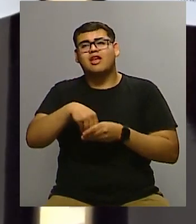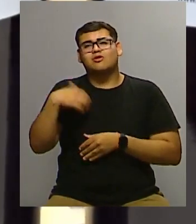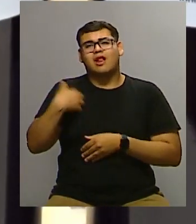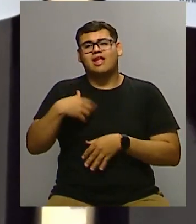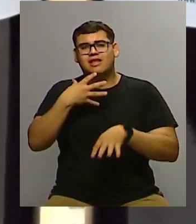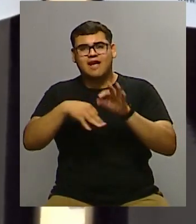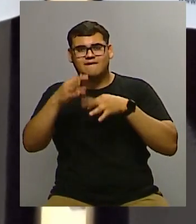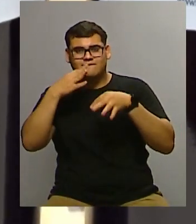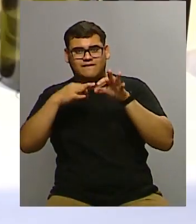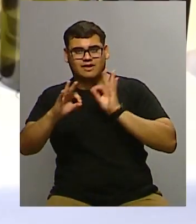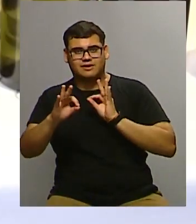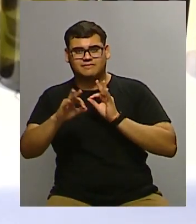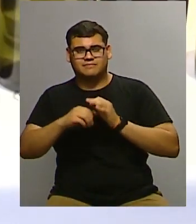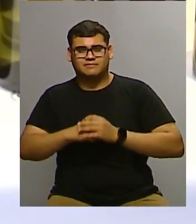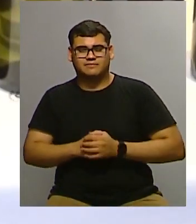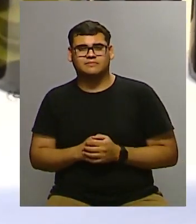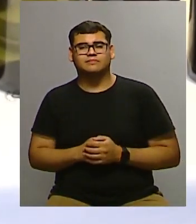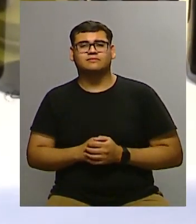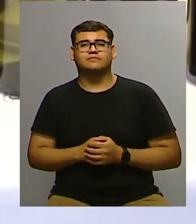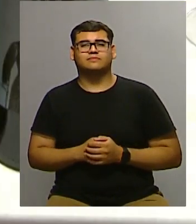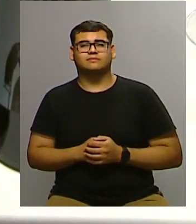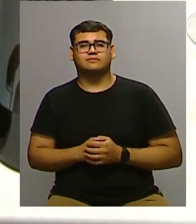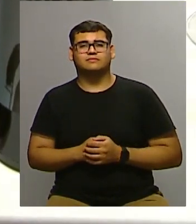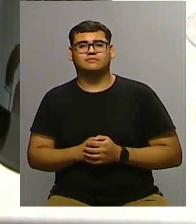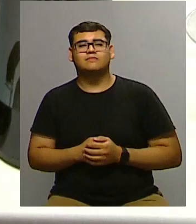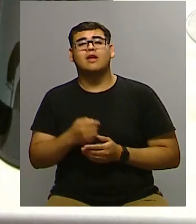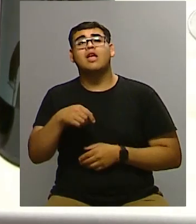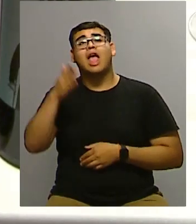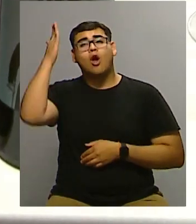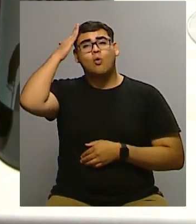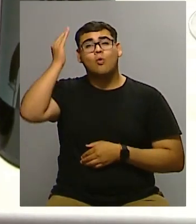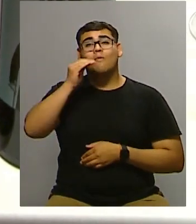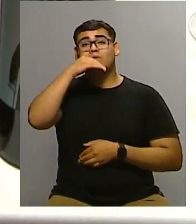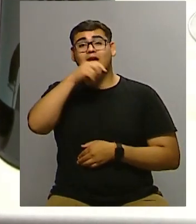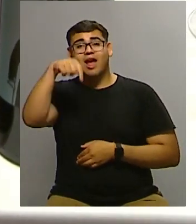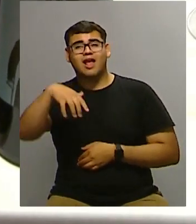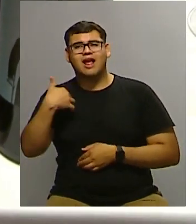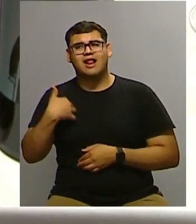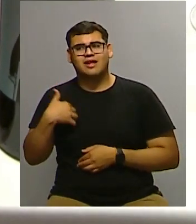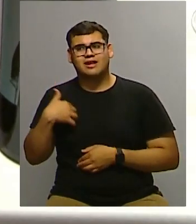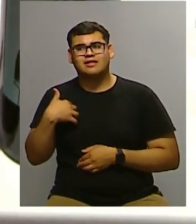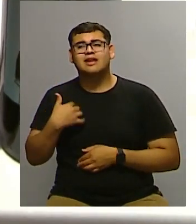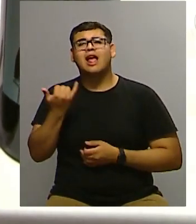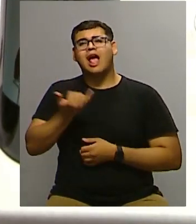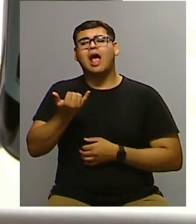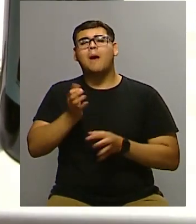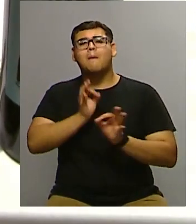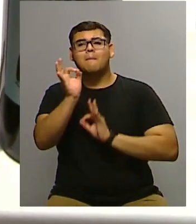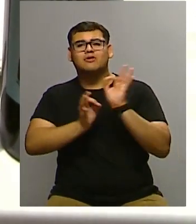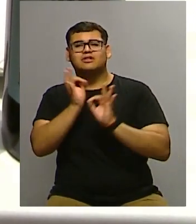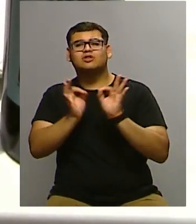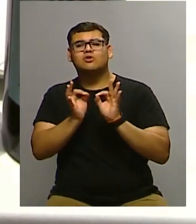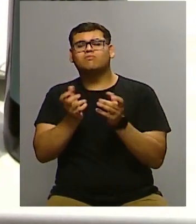interno. Sí. Entonces, en vitiviniculturas como en Argentina, vos tenés proyectos chiquitos